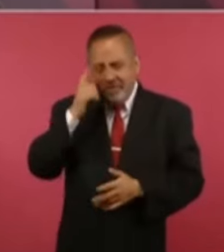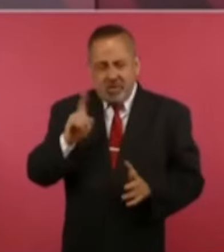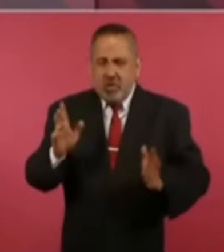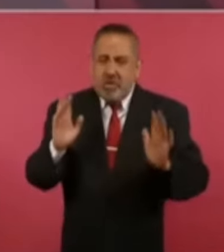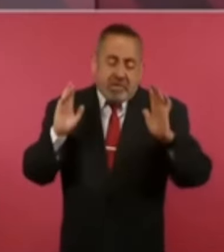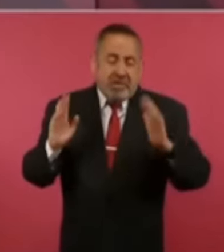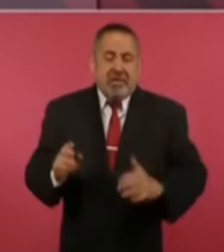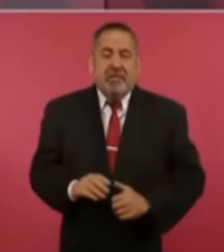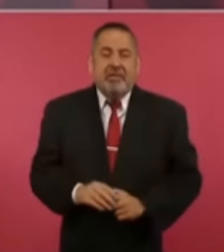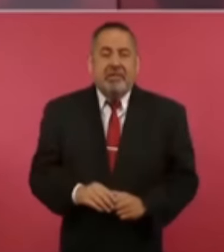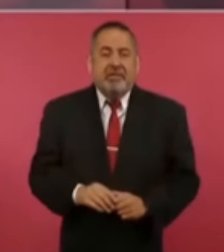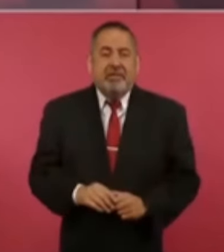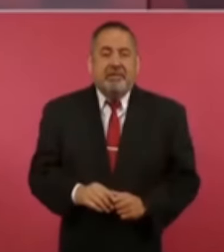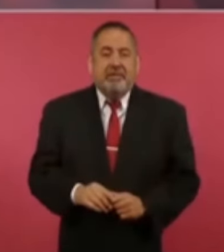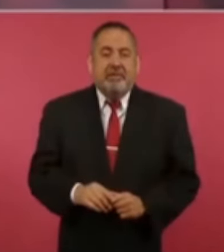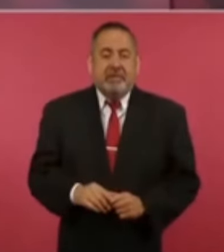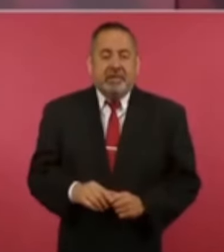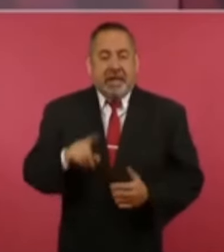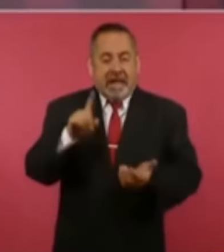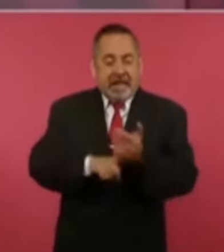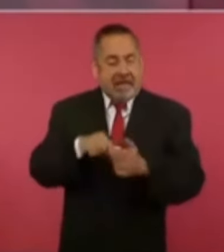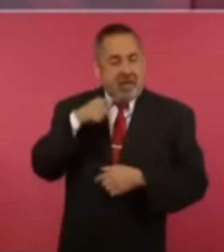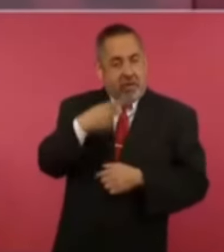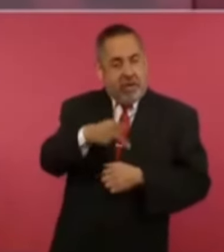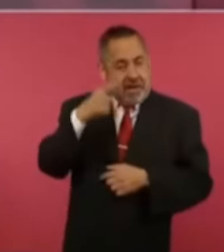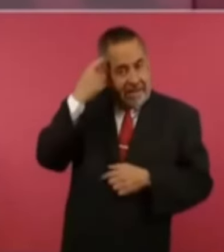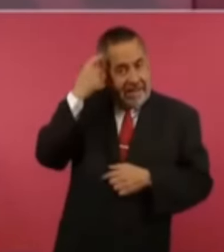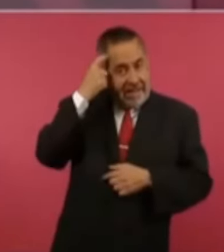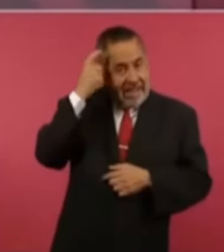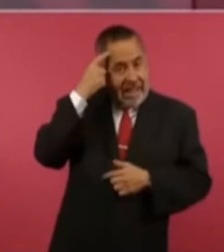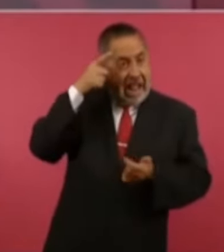Es que en el pensamiento conservador